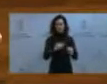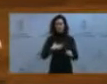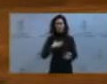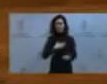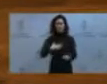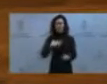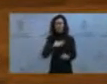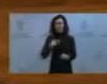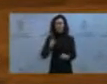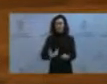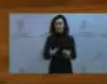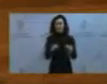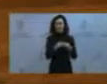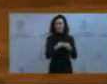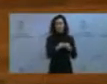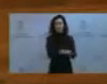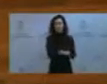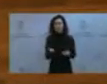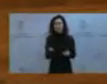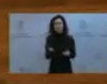satisfacer a estos pacientes. Ustedes